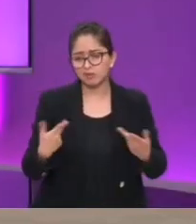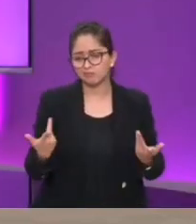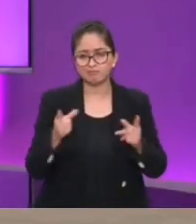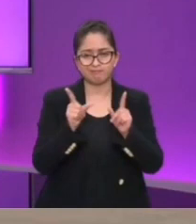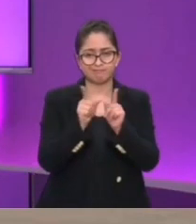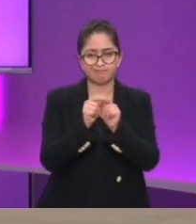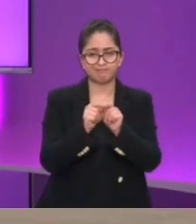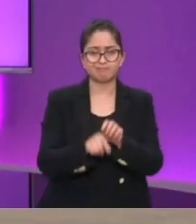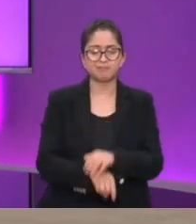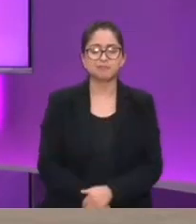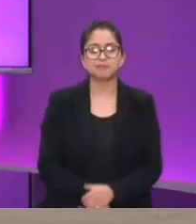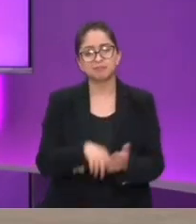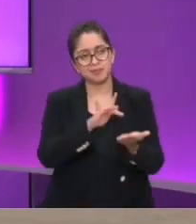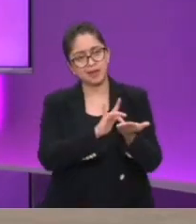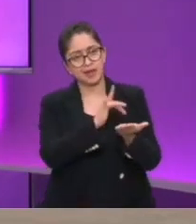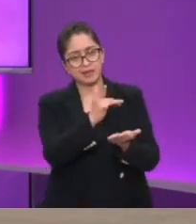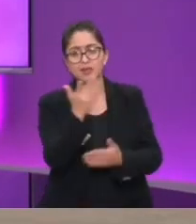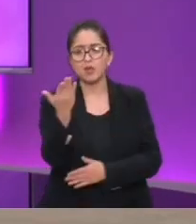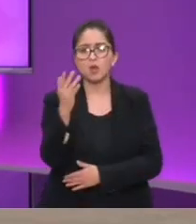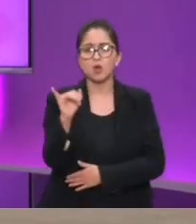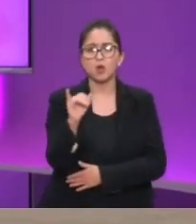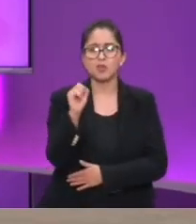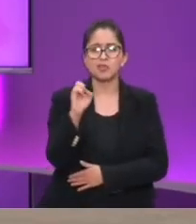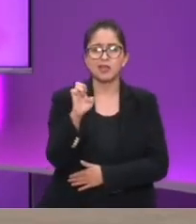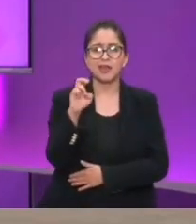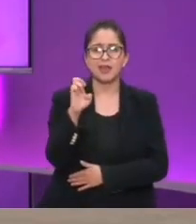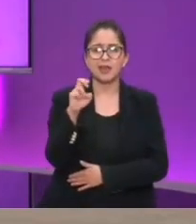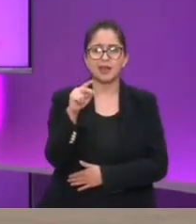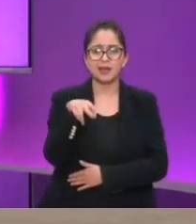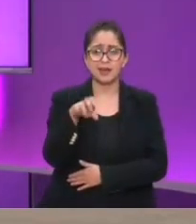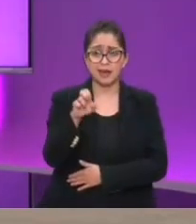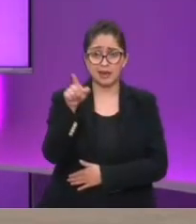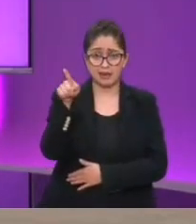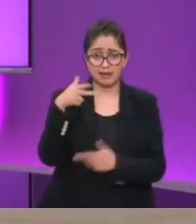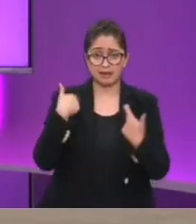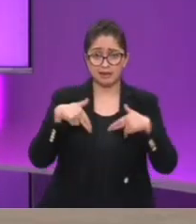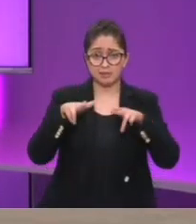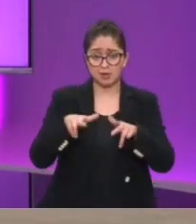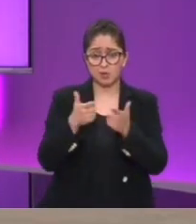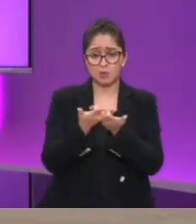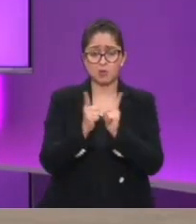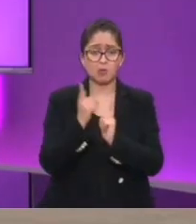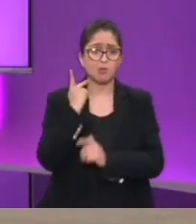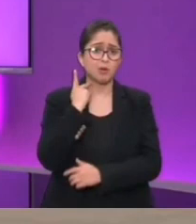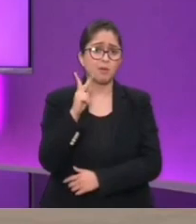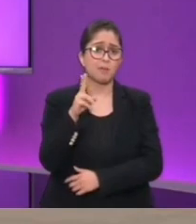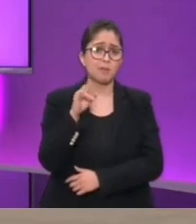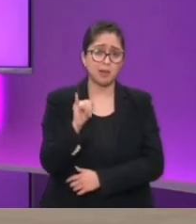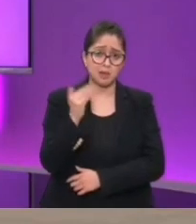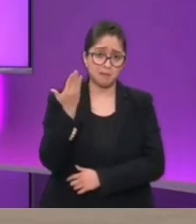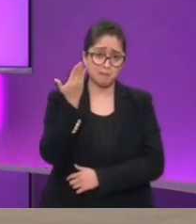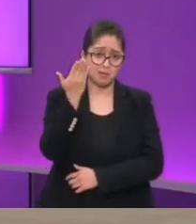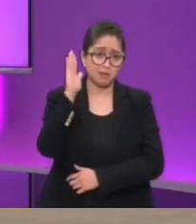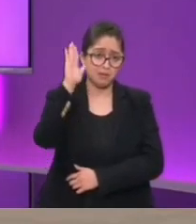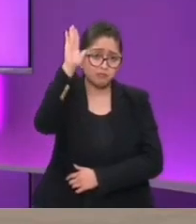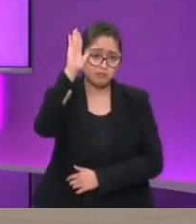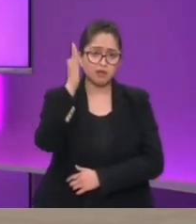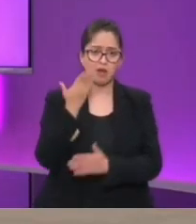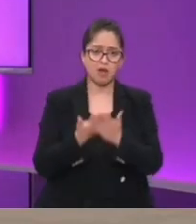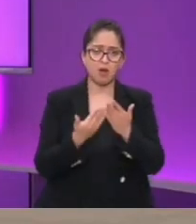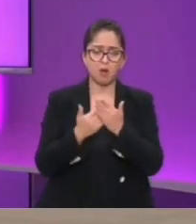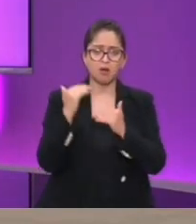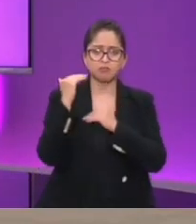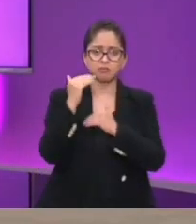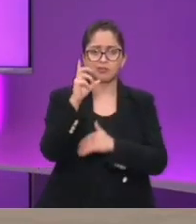Mayela. Toca turno a José Enrique Doher Guerrero. Él es representante del PRI, quien pide réplica y tiene el uso de la voz hasta